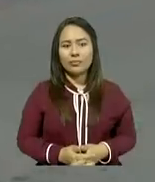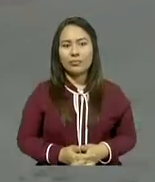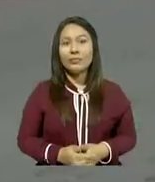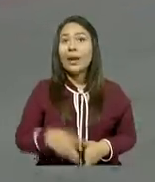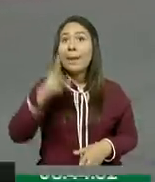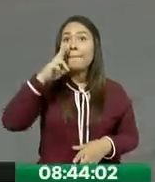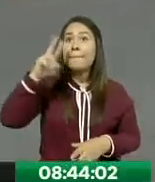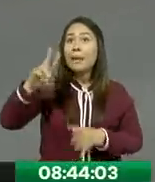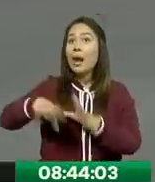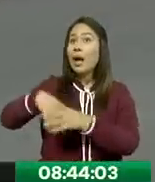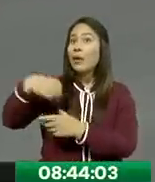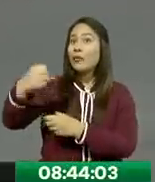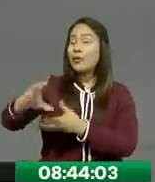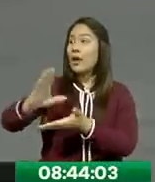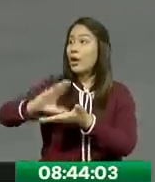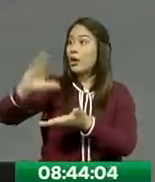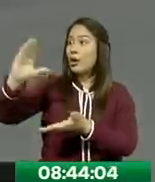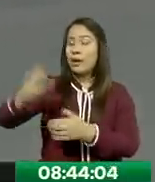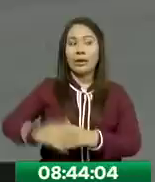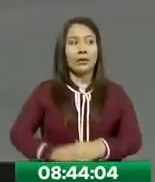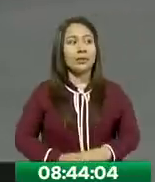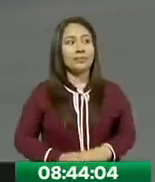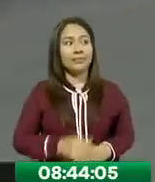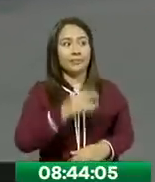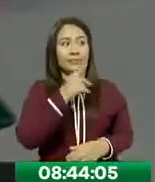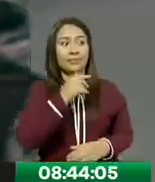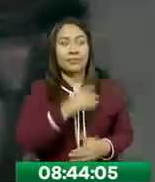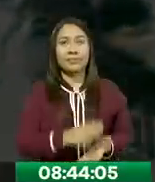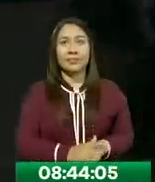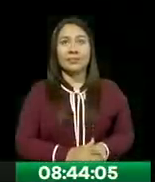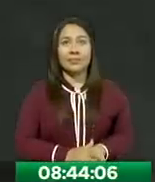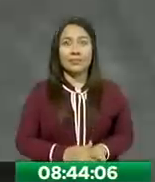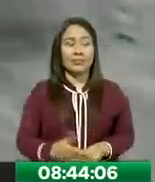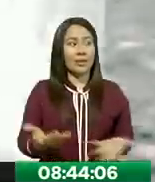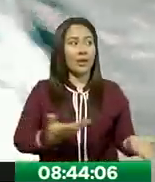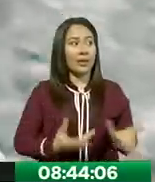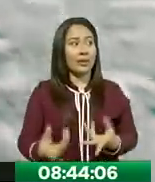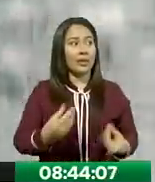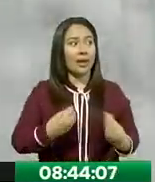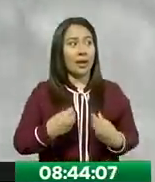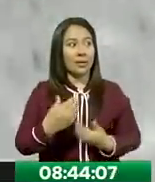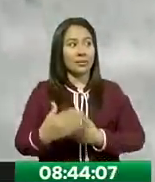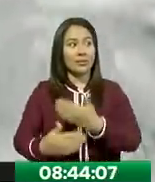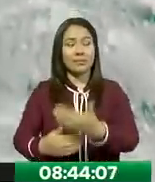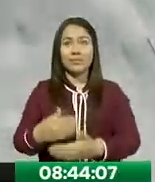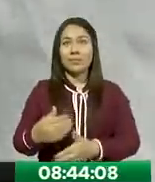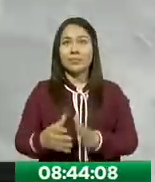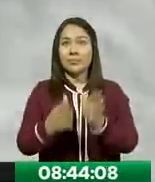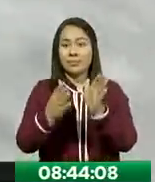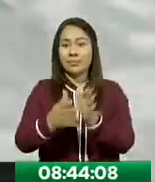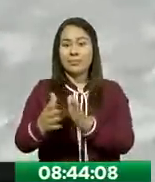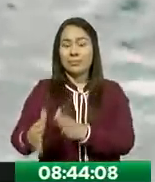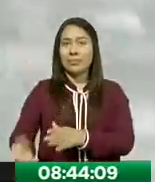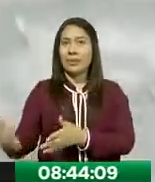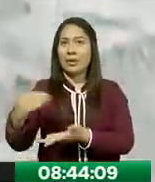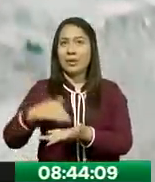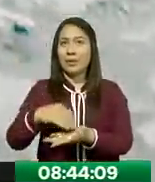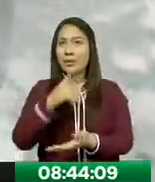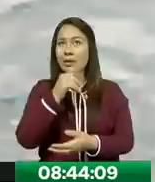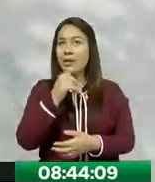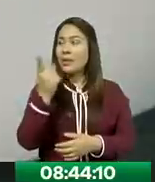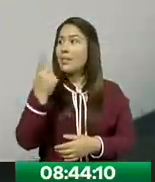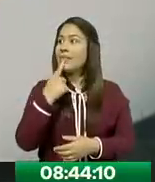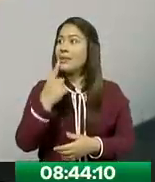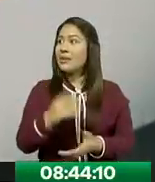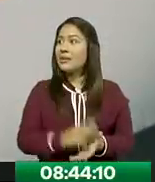El hecho se registró afuera de un establecimiento educativo del noroeste de Guayaquil, según la denuncia, en momentos en que un estudiante de 17